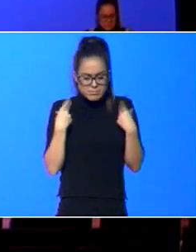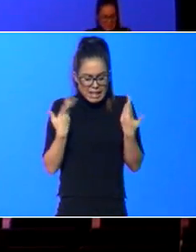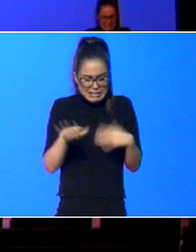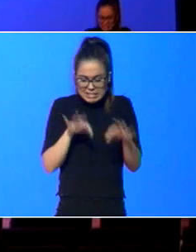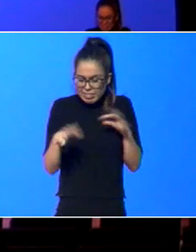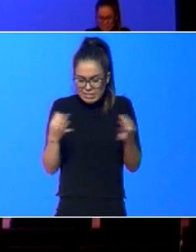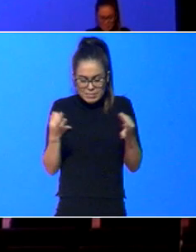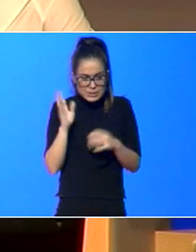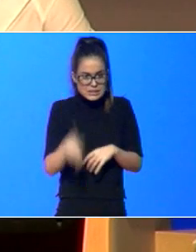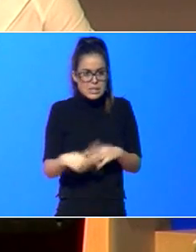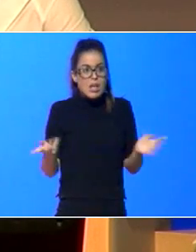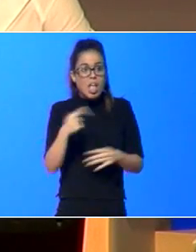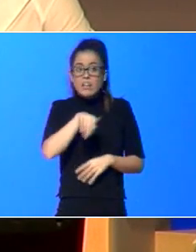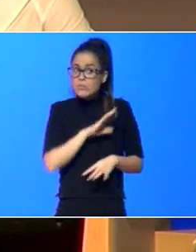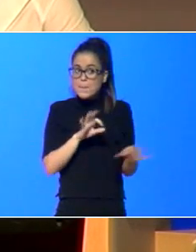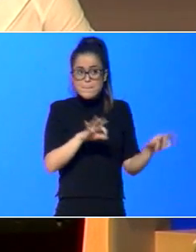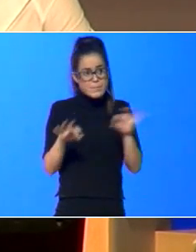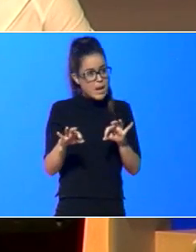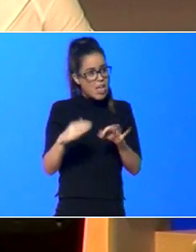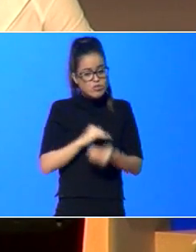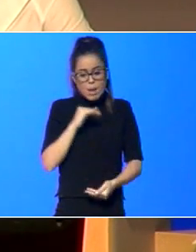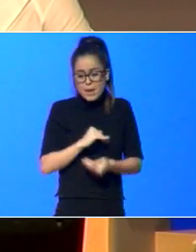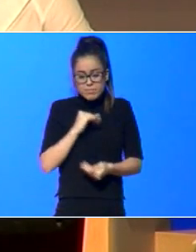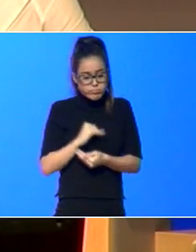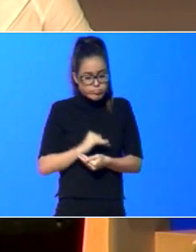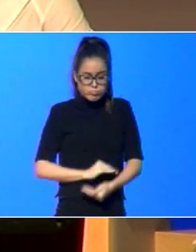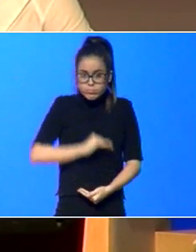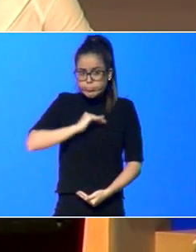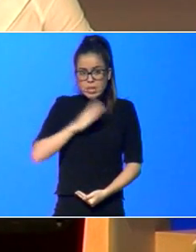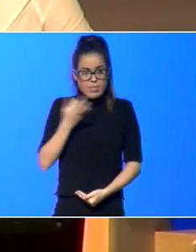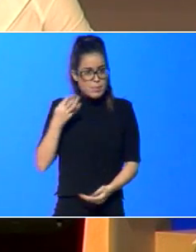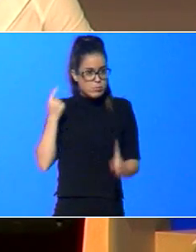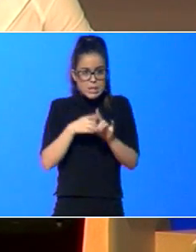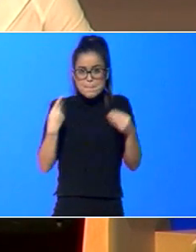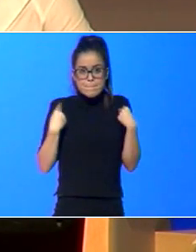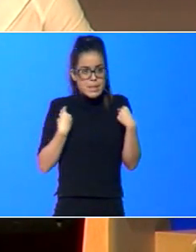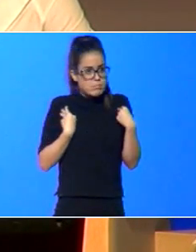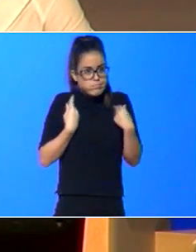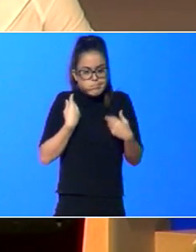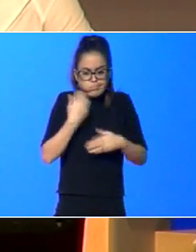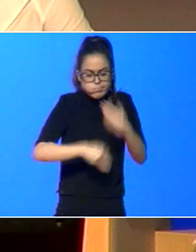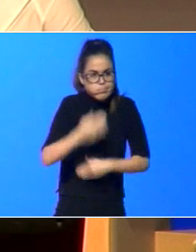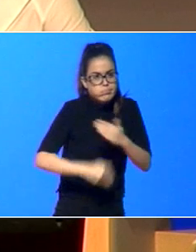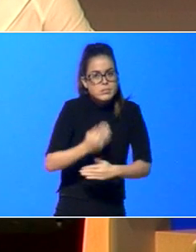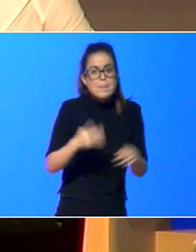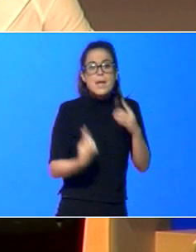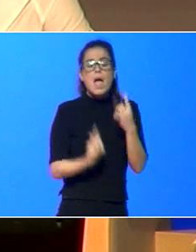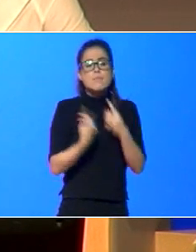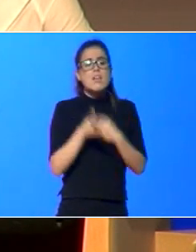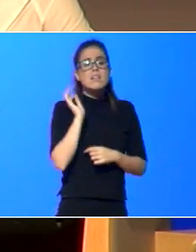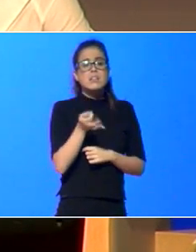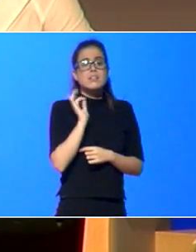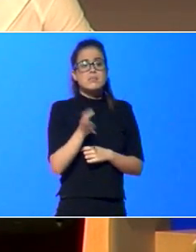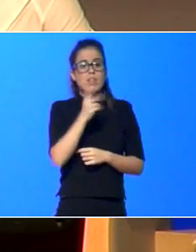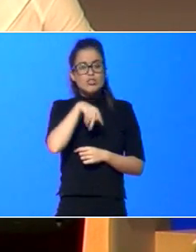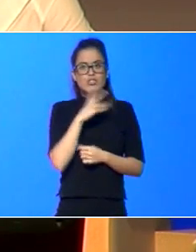Y que han de estar preparados, capacitados para afrontar esa vida. Porque a veces es verdad que puede que no les estemos